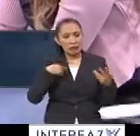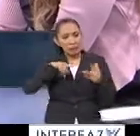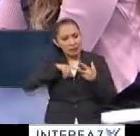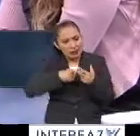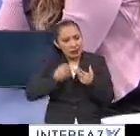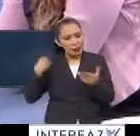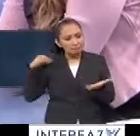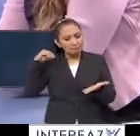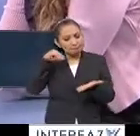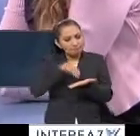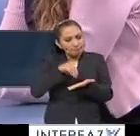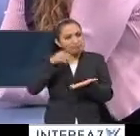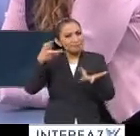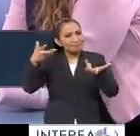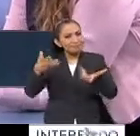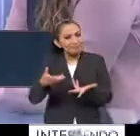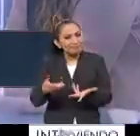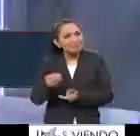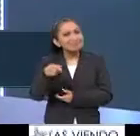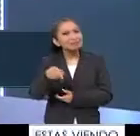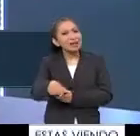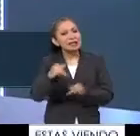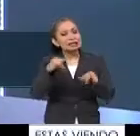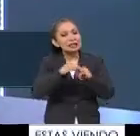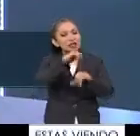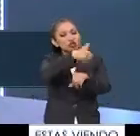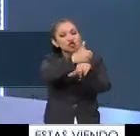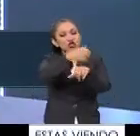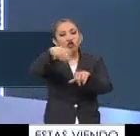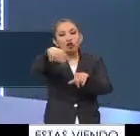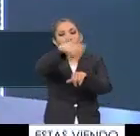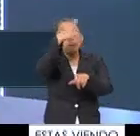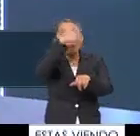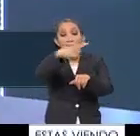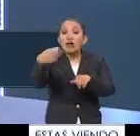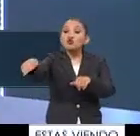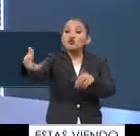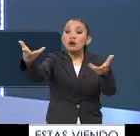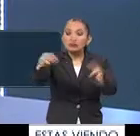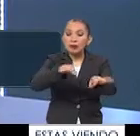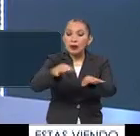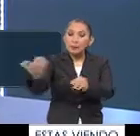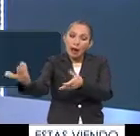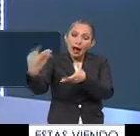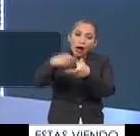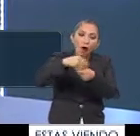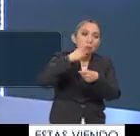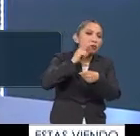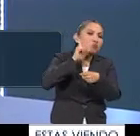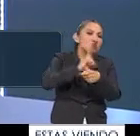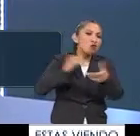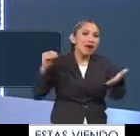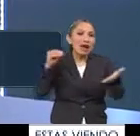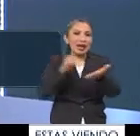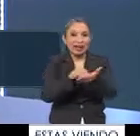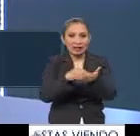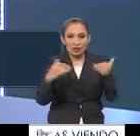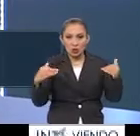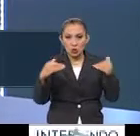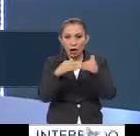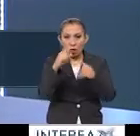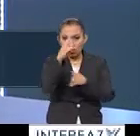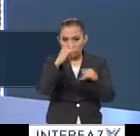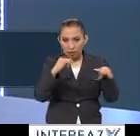a instaurar, digamos que instituciones dirigidas a incorporar la perspectiva de igualdad de género en las políticas públicas. Una de ellas,